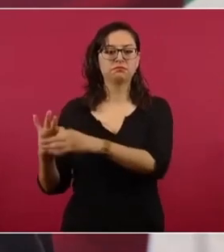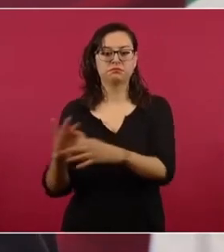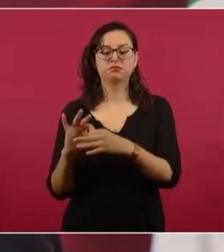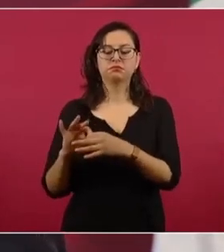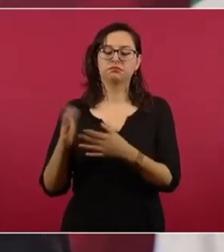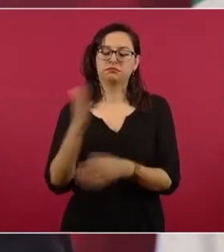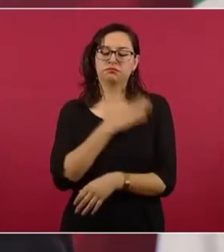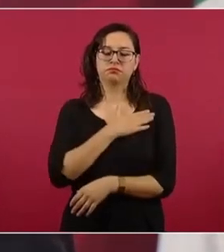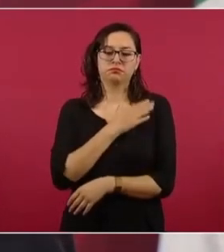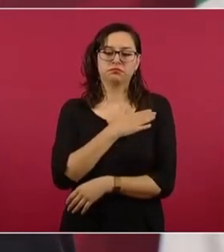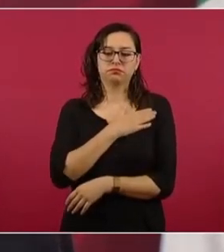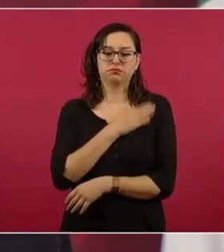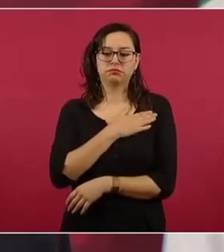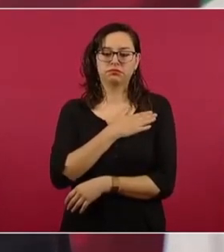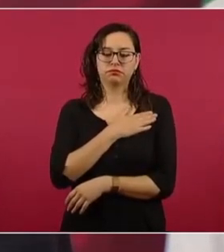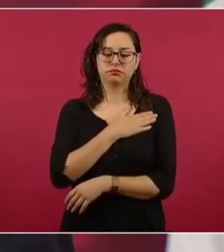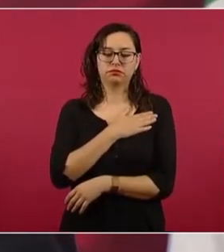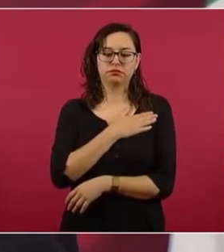noble,